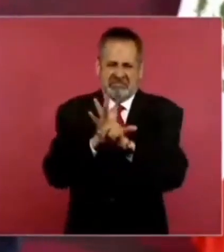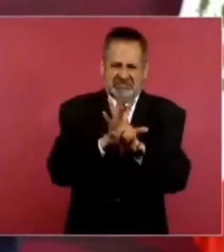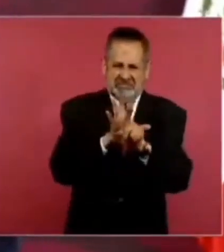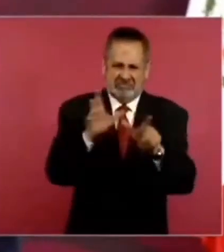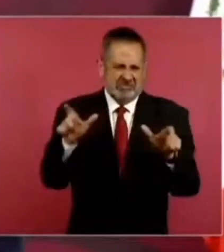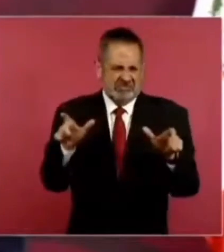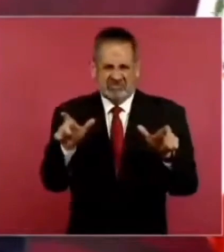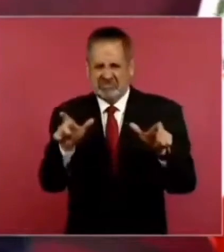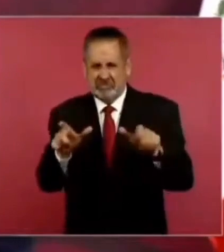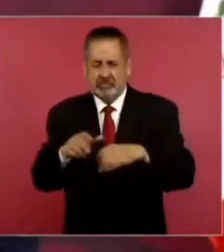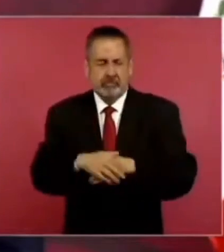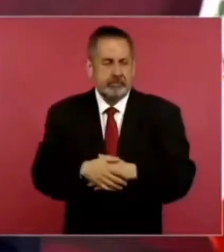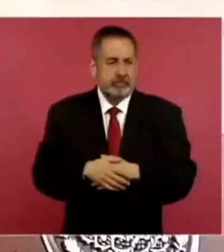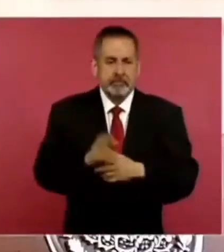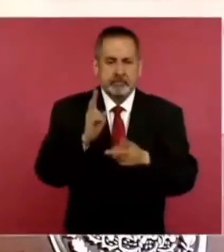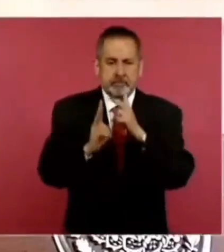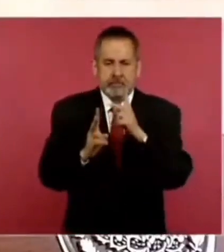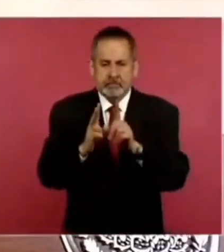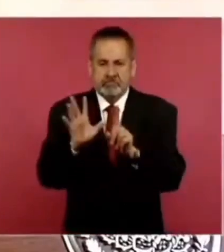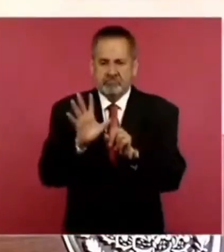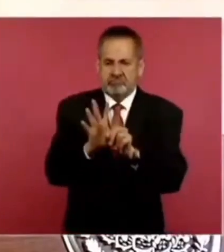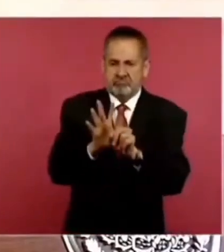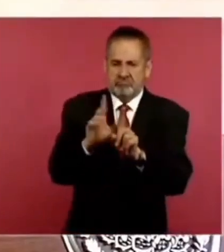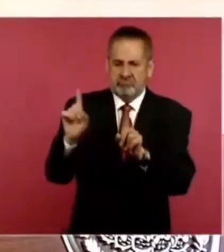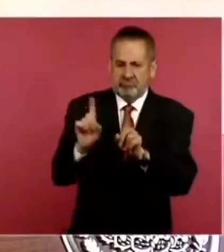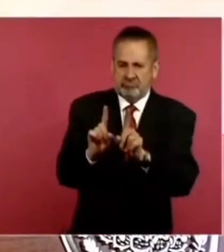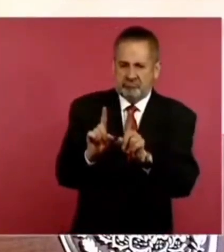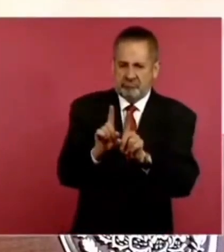Estaba hablando con alguna persona y siempre ahí.